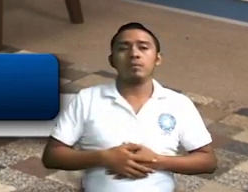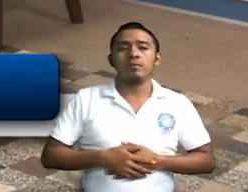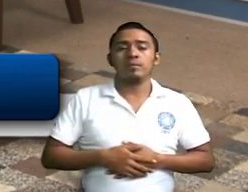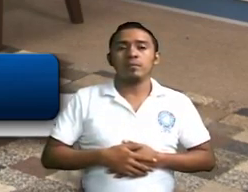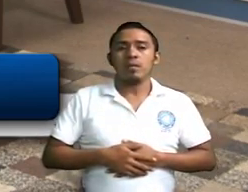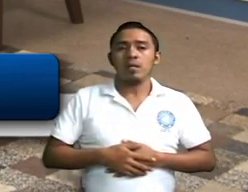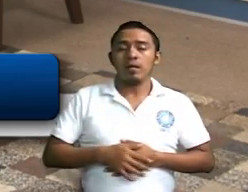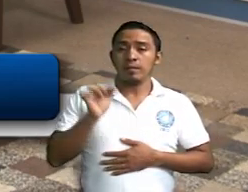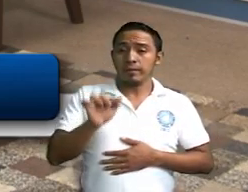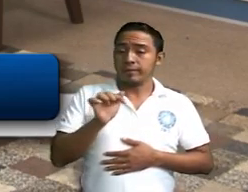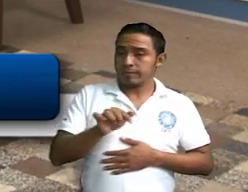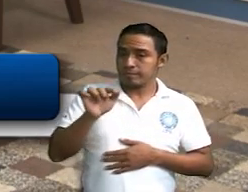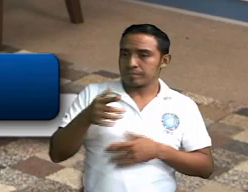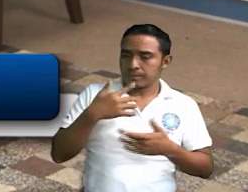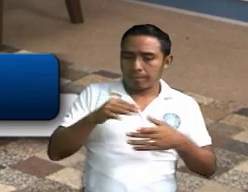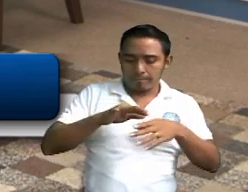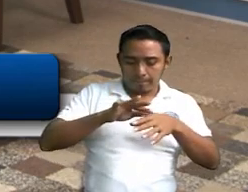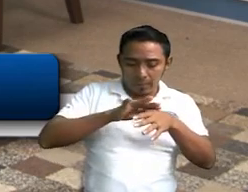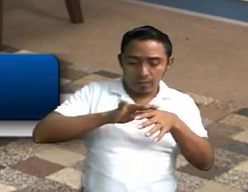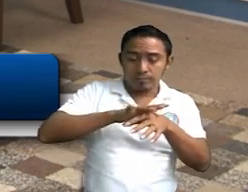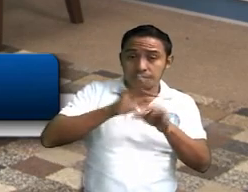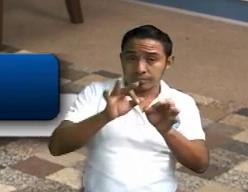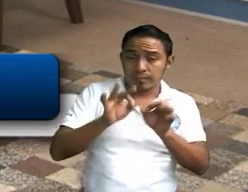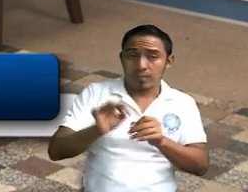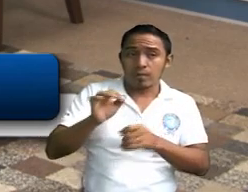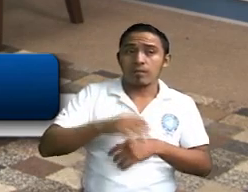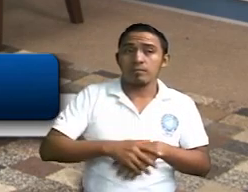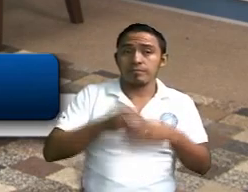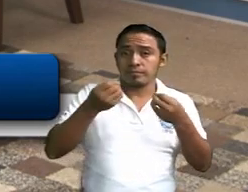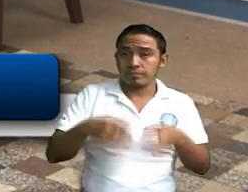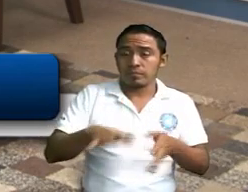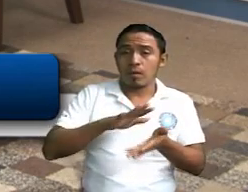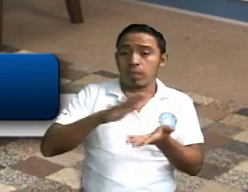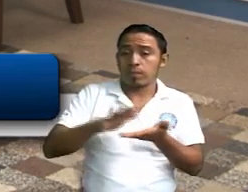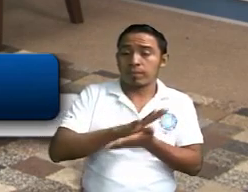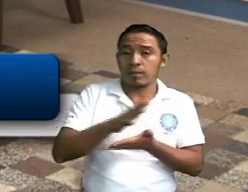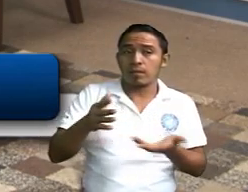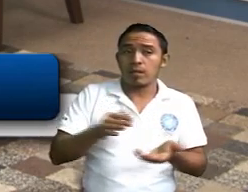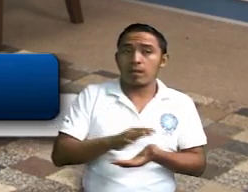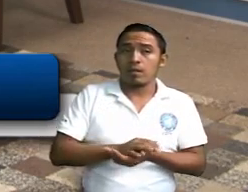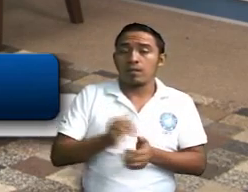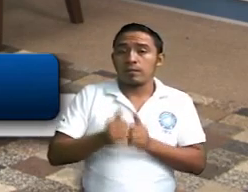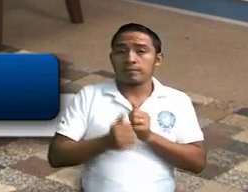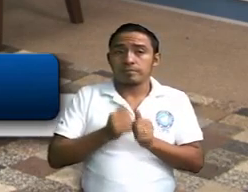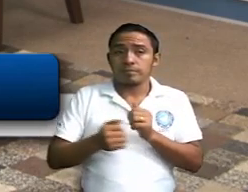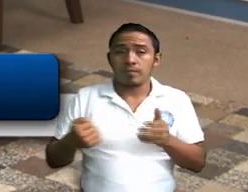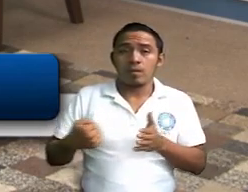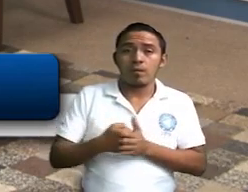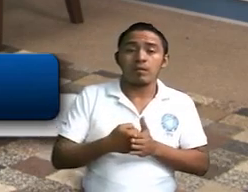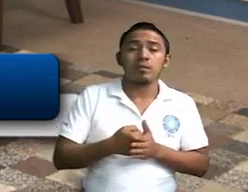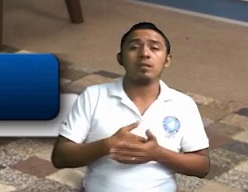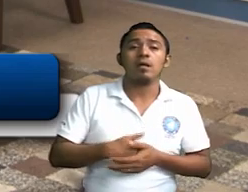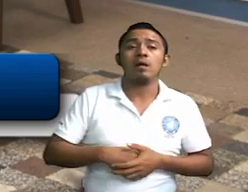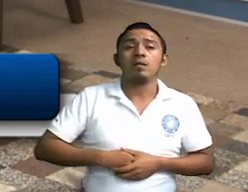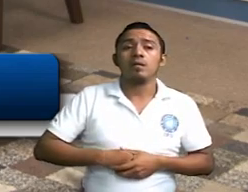Este líquido que usted habla, que mantiene lubricado las caderas, ¿puede perderse, doctor, con alguna lesión grave que pueda sufrir